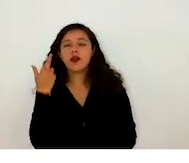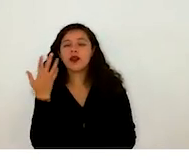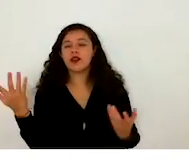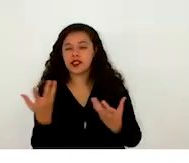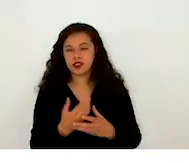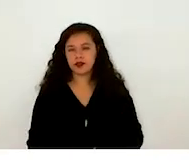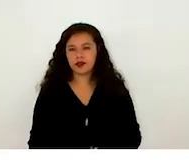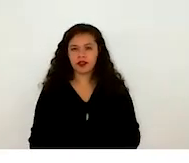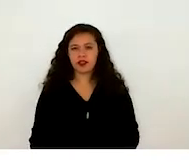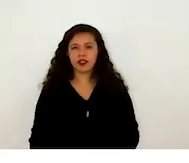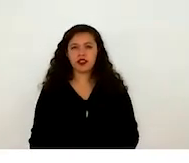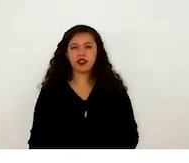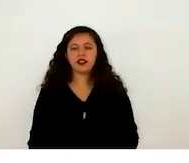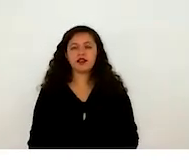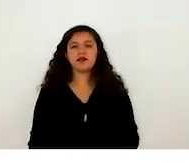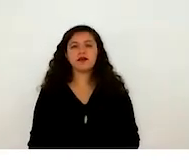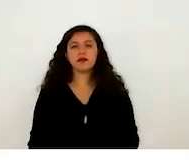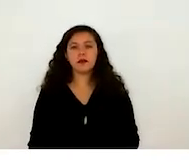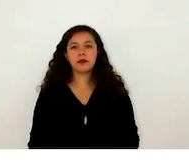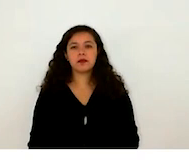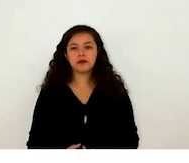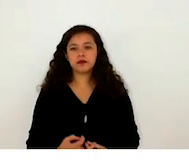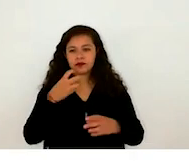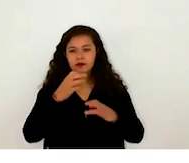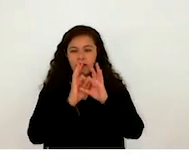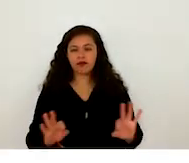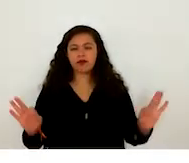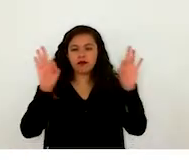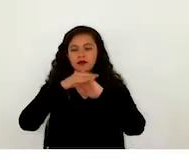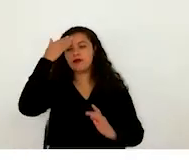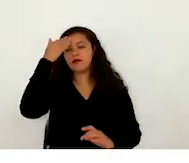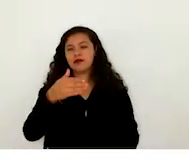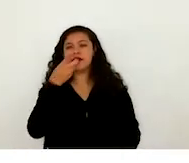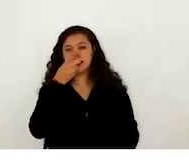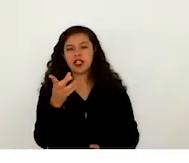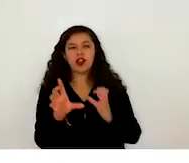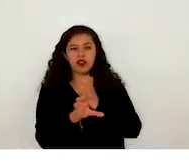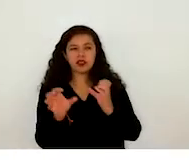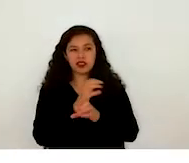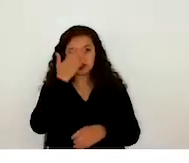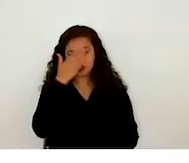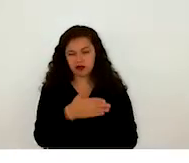como lo estoy diciendo que tan importante es saber decir las cosas